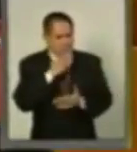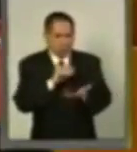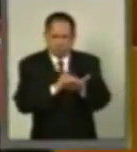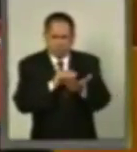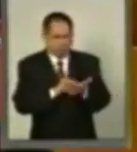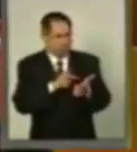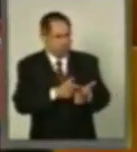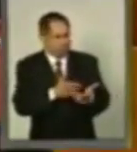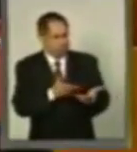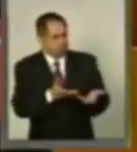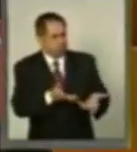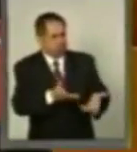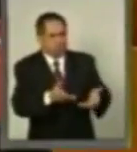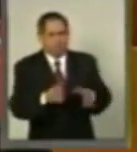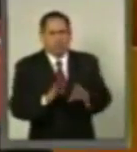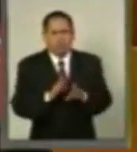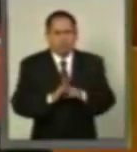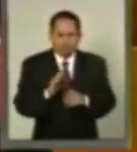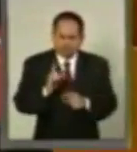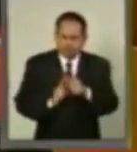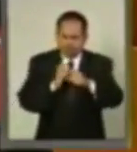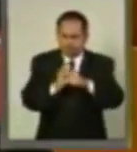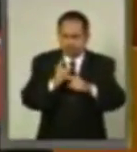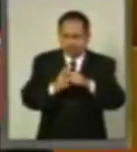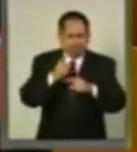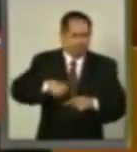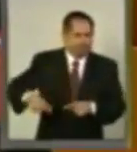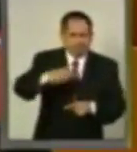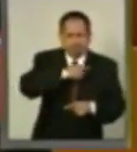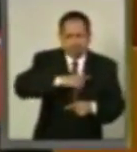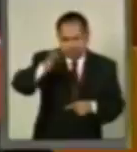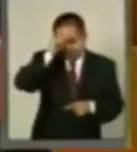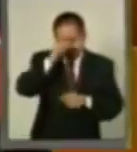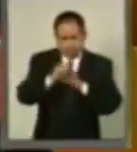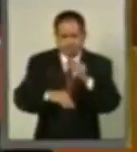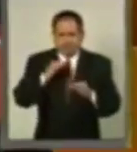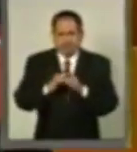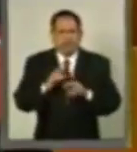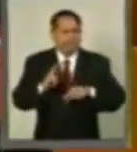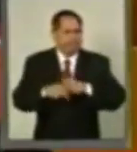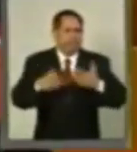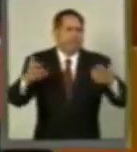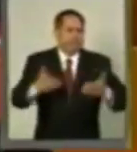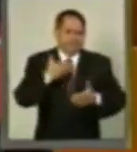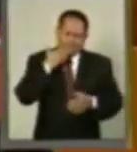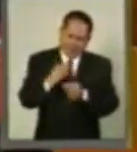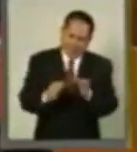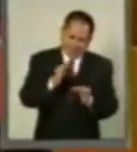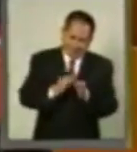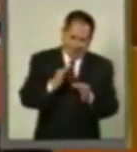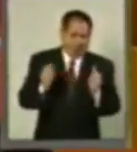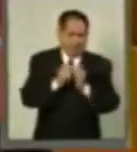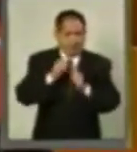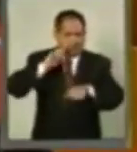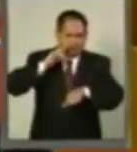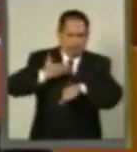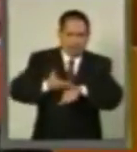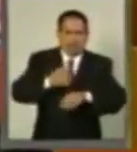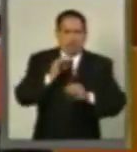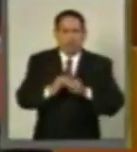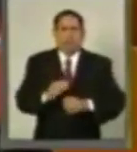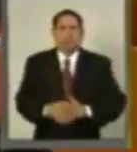buscando en positivo la construcción de acuerdos y estoy seguro que lo vamos a seguir logrando con